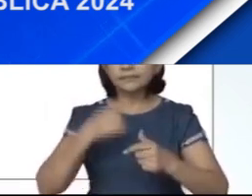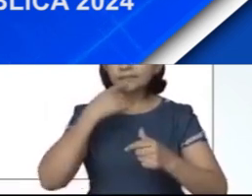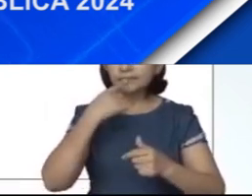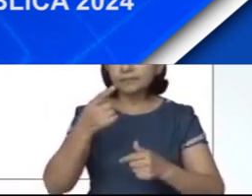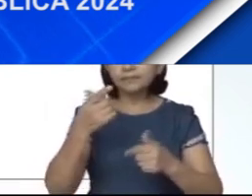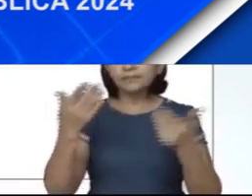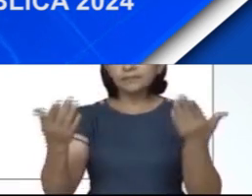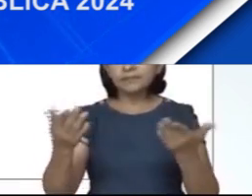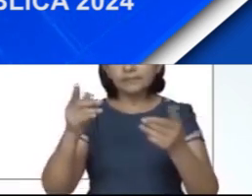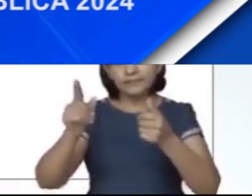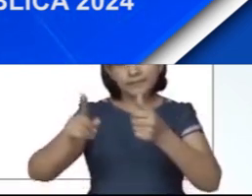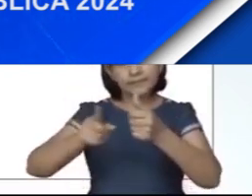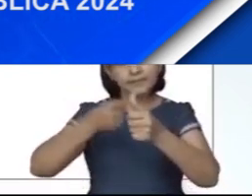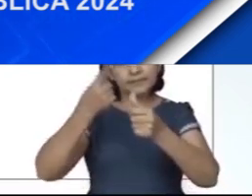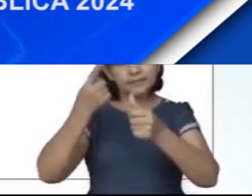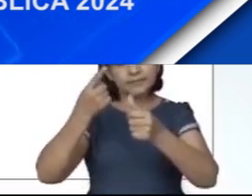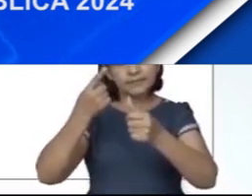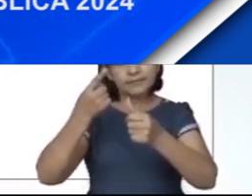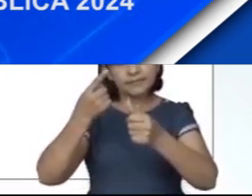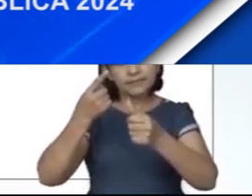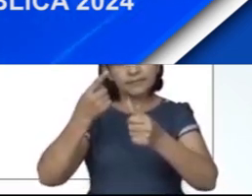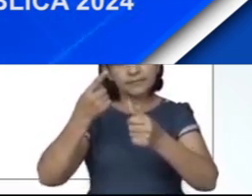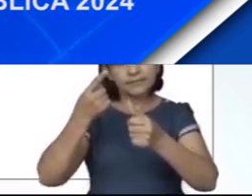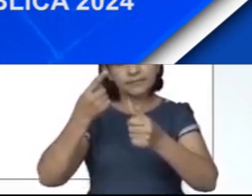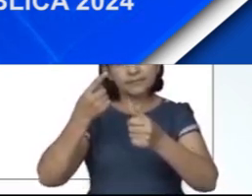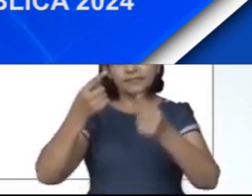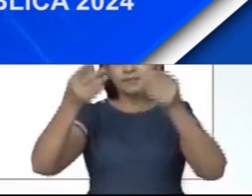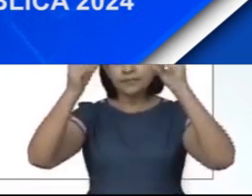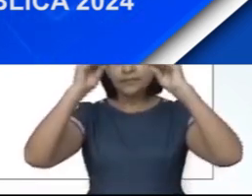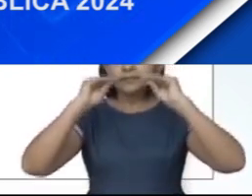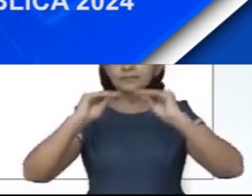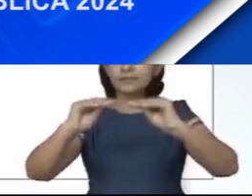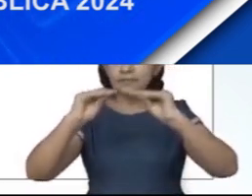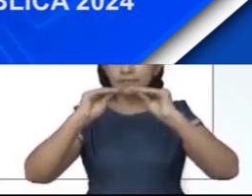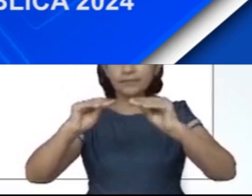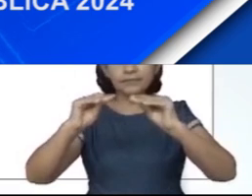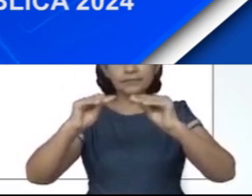nos indica primero que